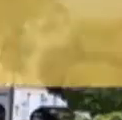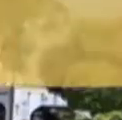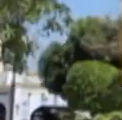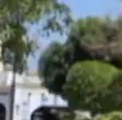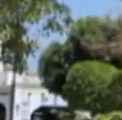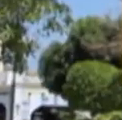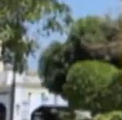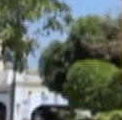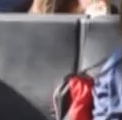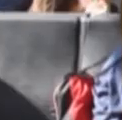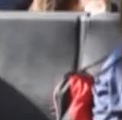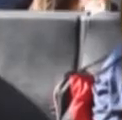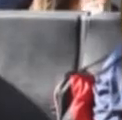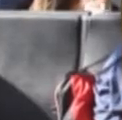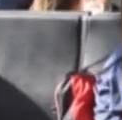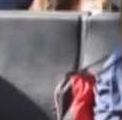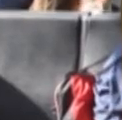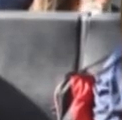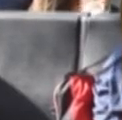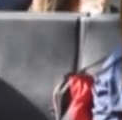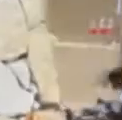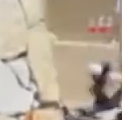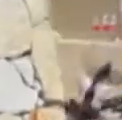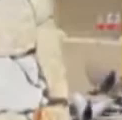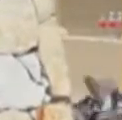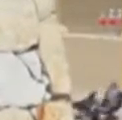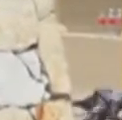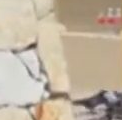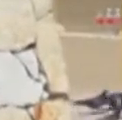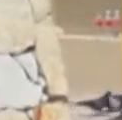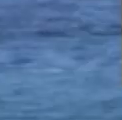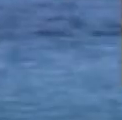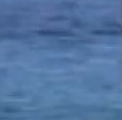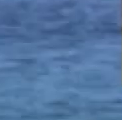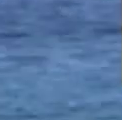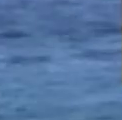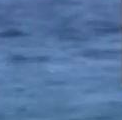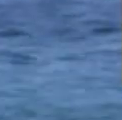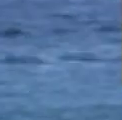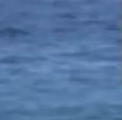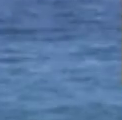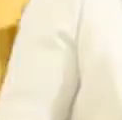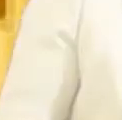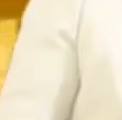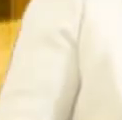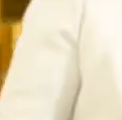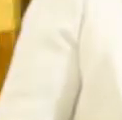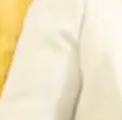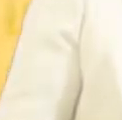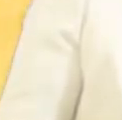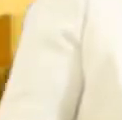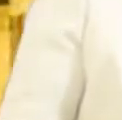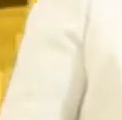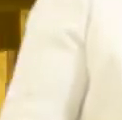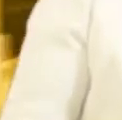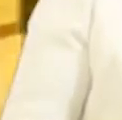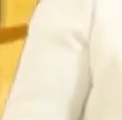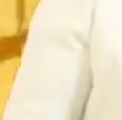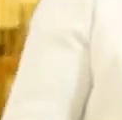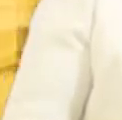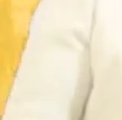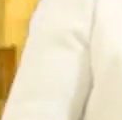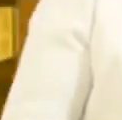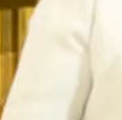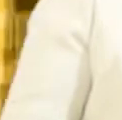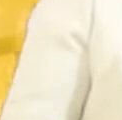social política economía denuncias eventos y algo más hola qué tal muy buenas tardes soy amparo hernández